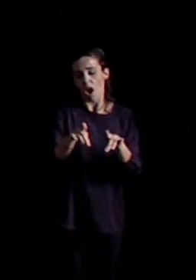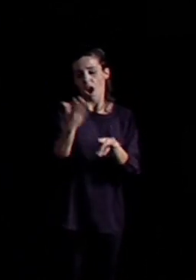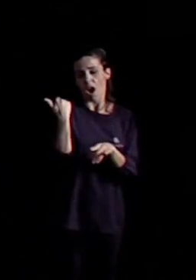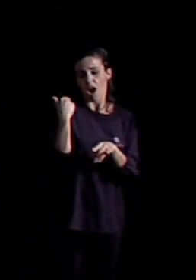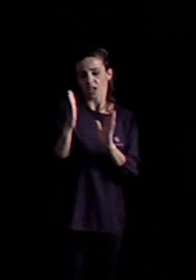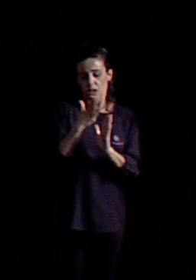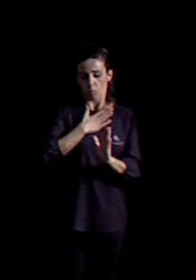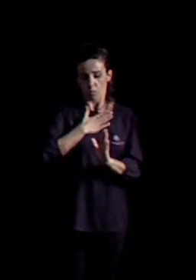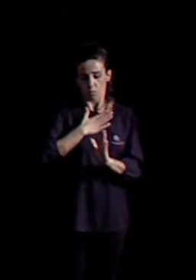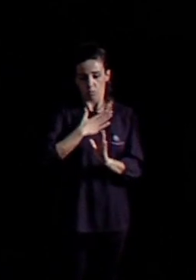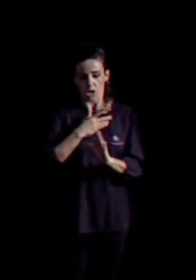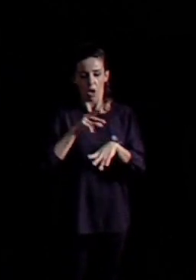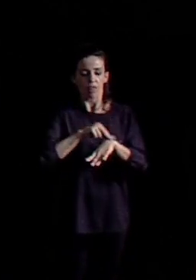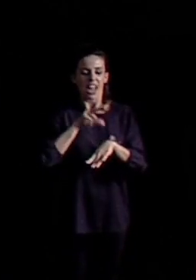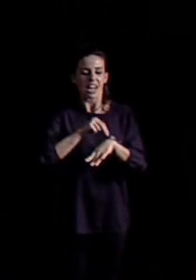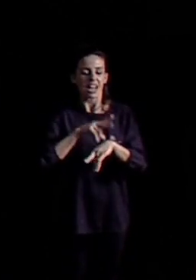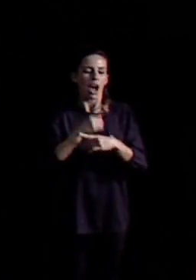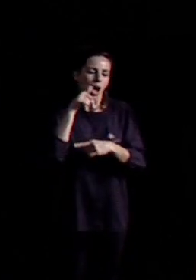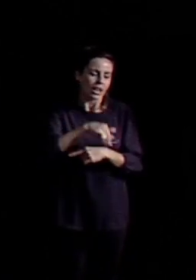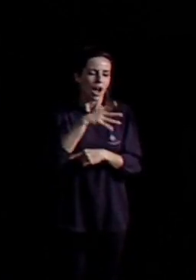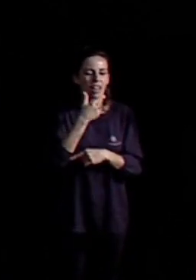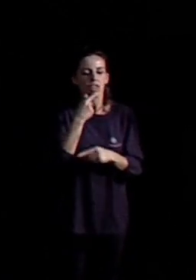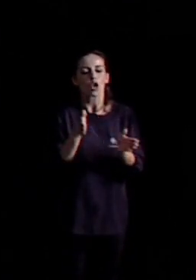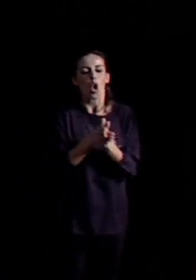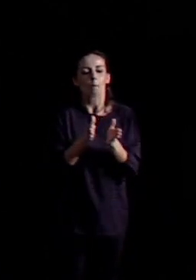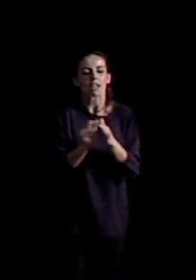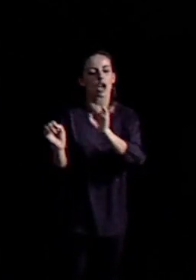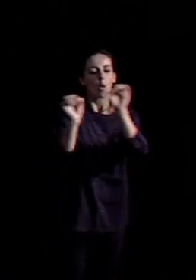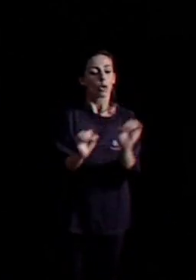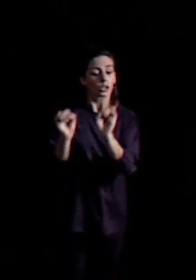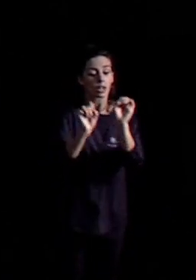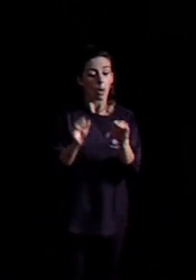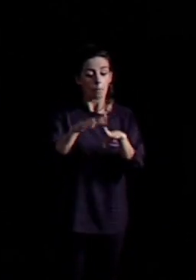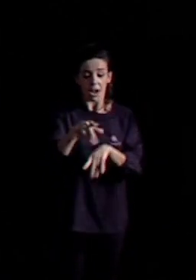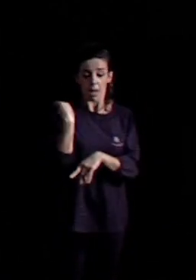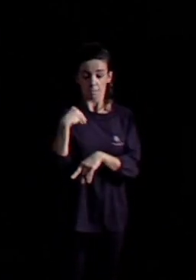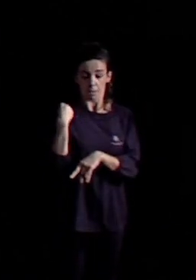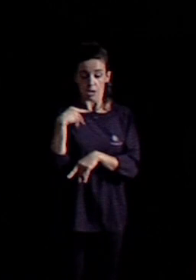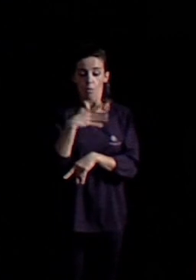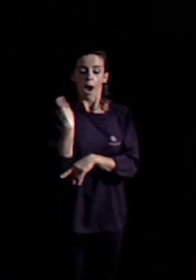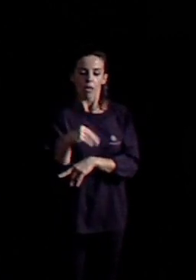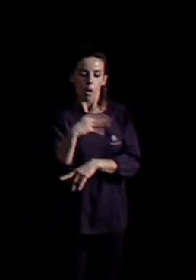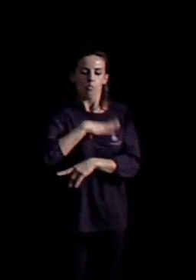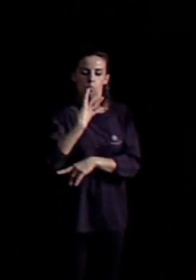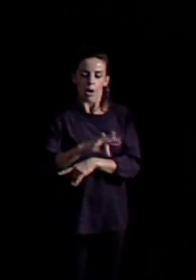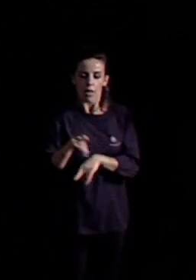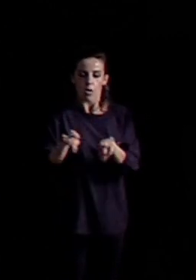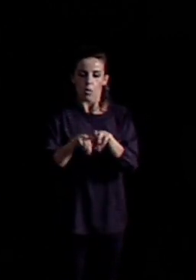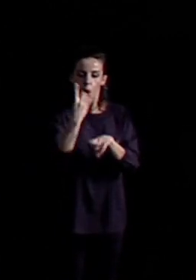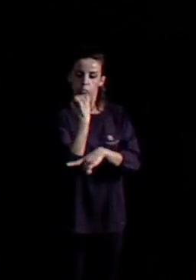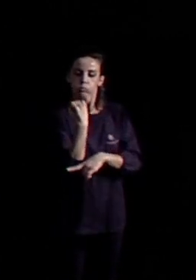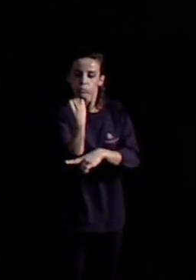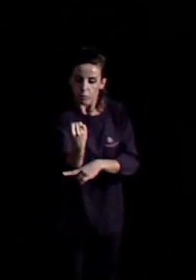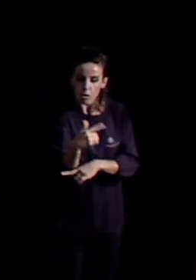clase, pues aquí el compañero protector, para que esos niños de alguna manera o esos adolescentes puedan tener un referente más